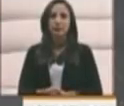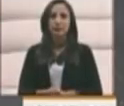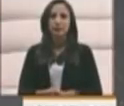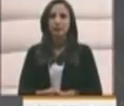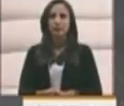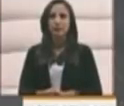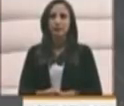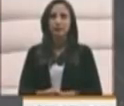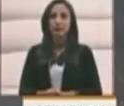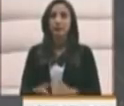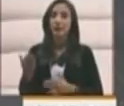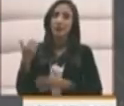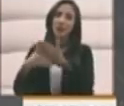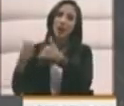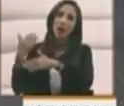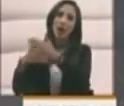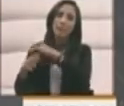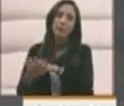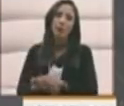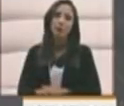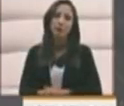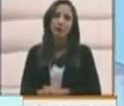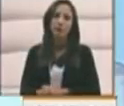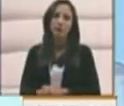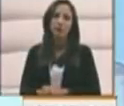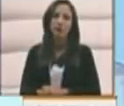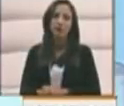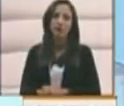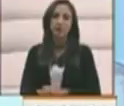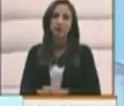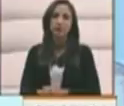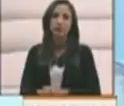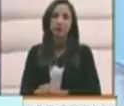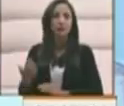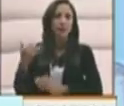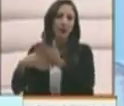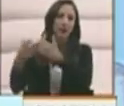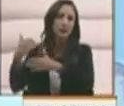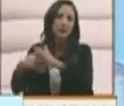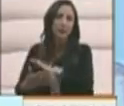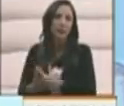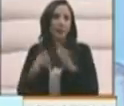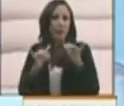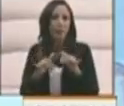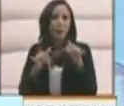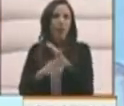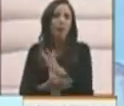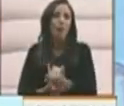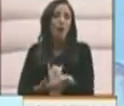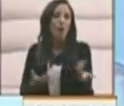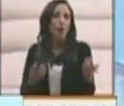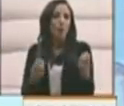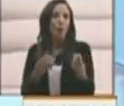Durante muchos años se advirtió sobre las intenciones y la voluntad